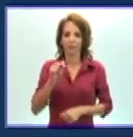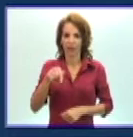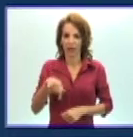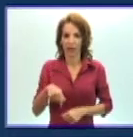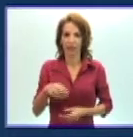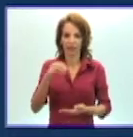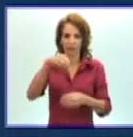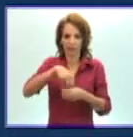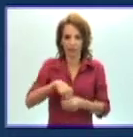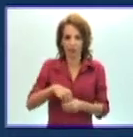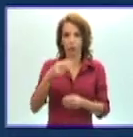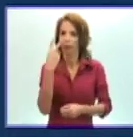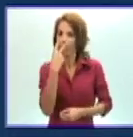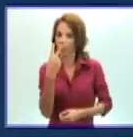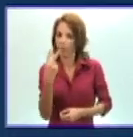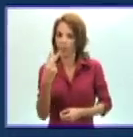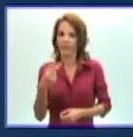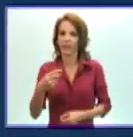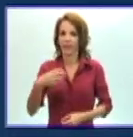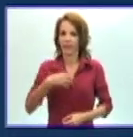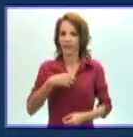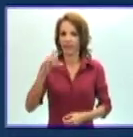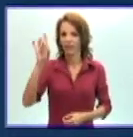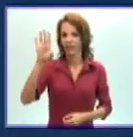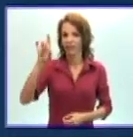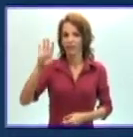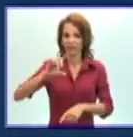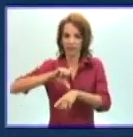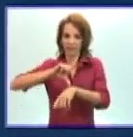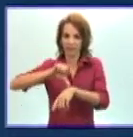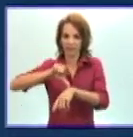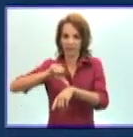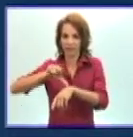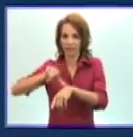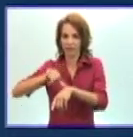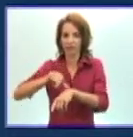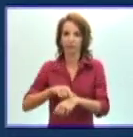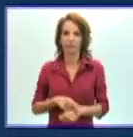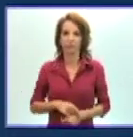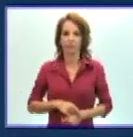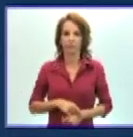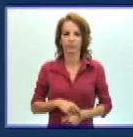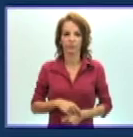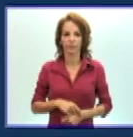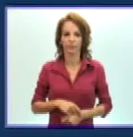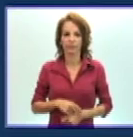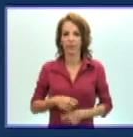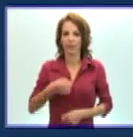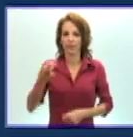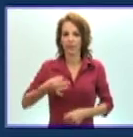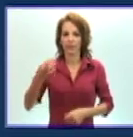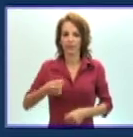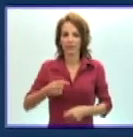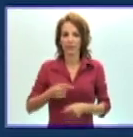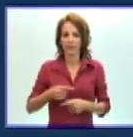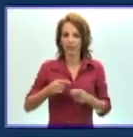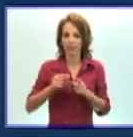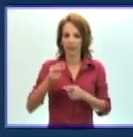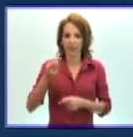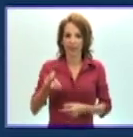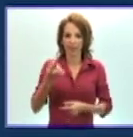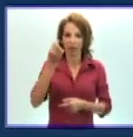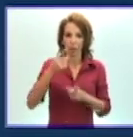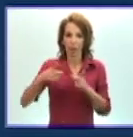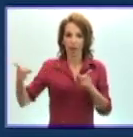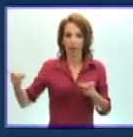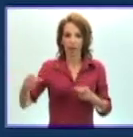como ven, tienen 15 minutos. Cada vez que la aguja mayor de dos vueltas en el cronómetro, esa